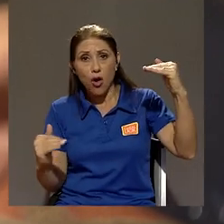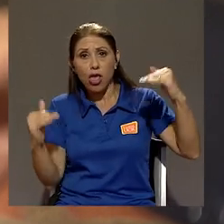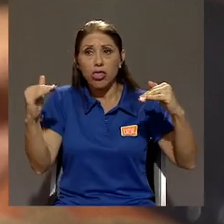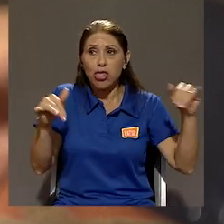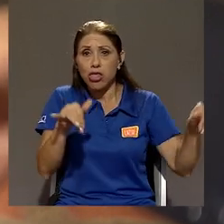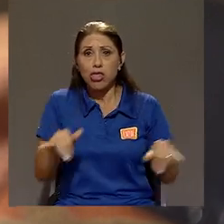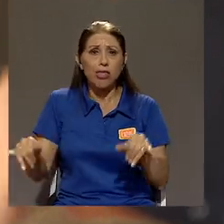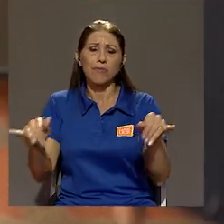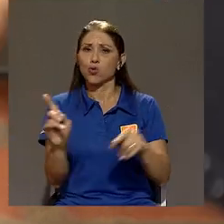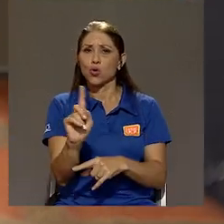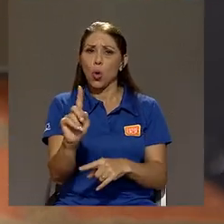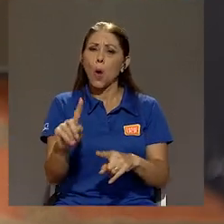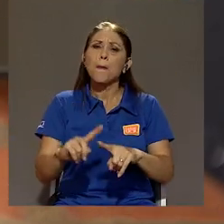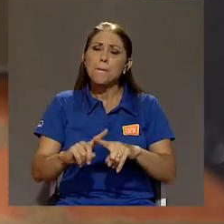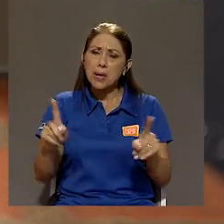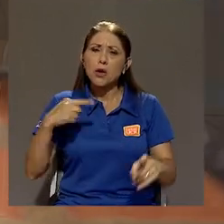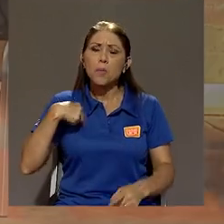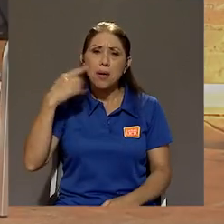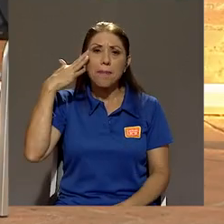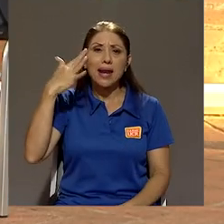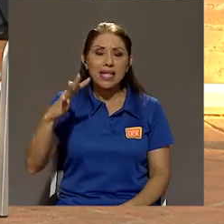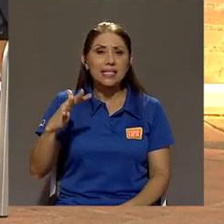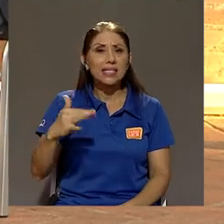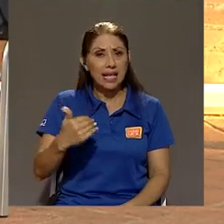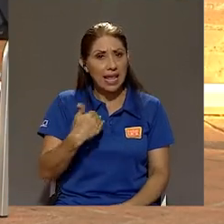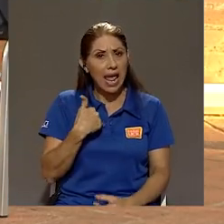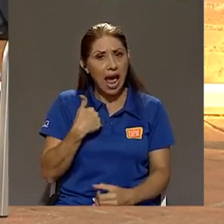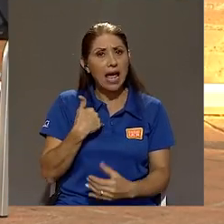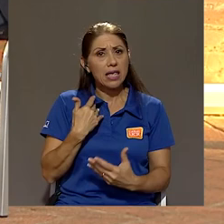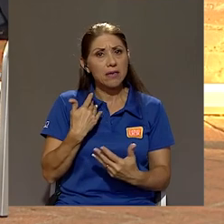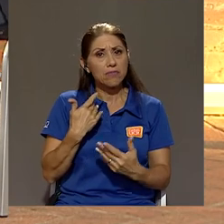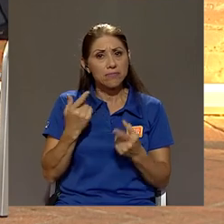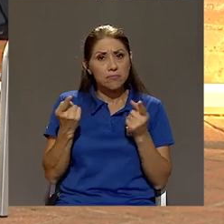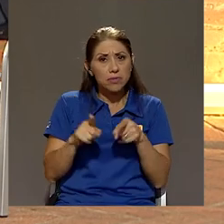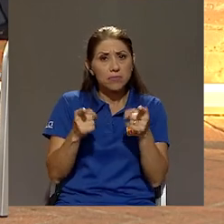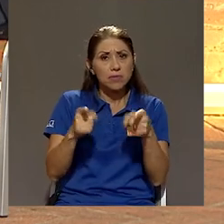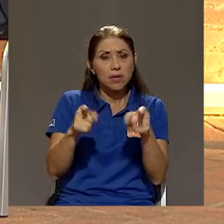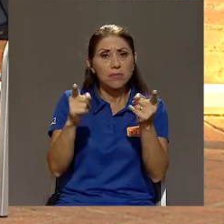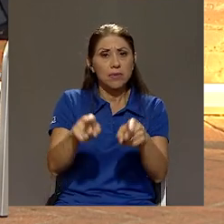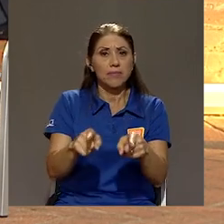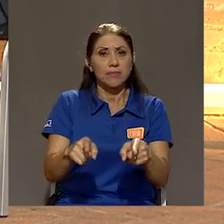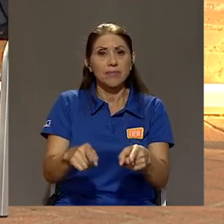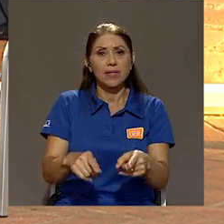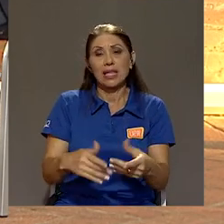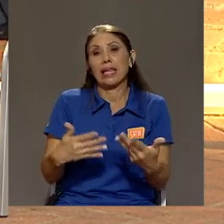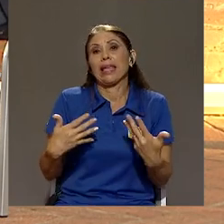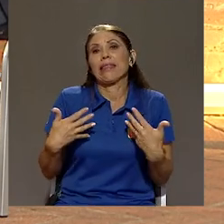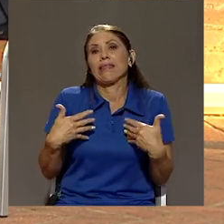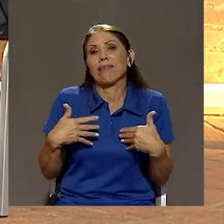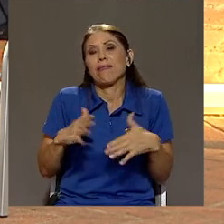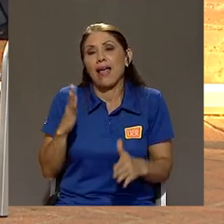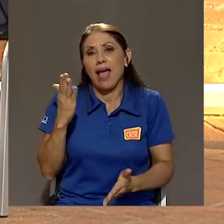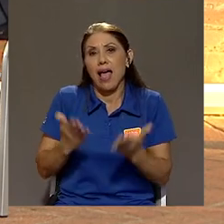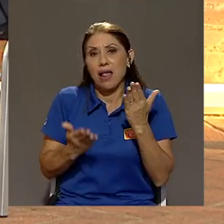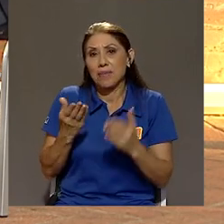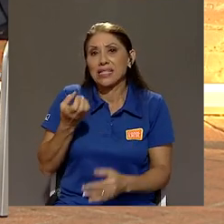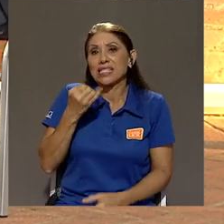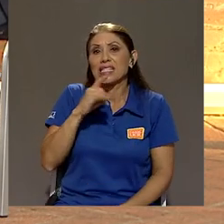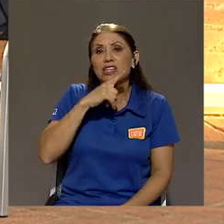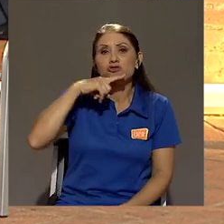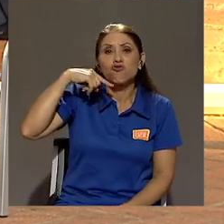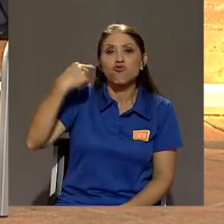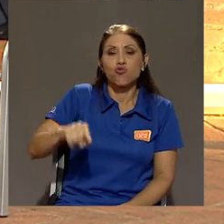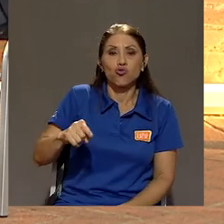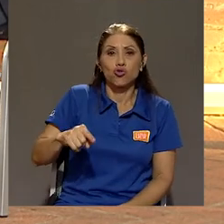que hay contribuciones que tal vez, es decir, a Marx le hubiera parecido,